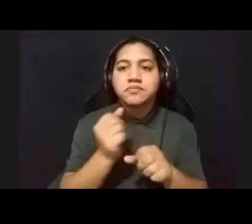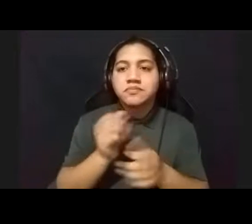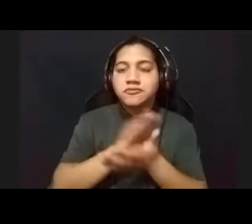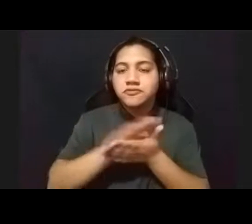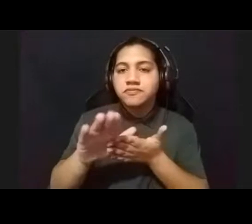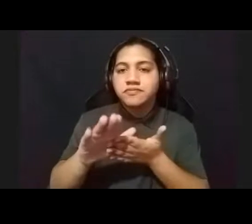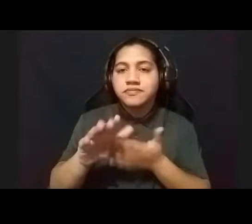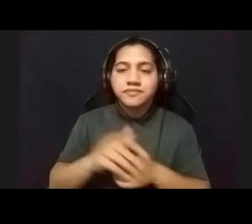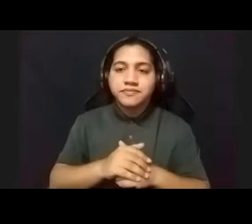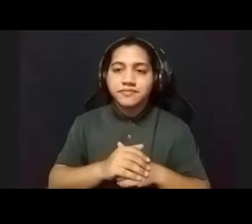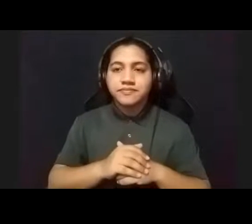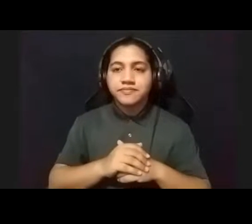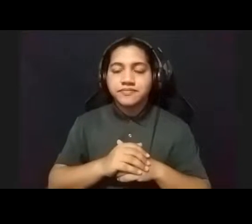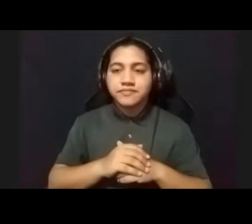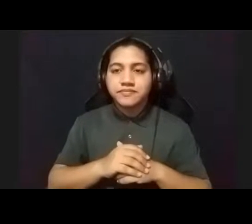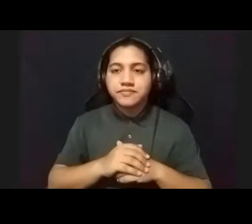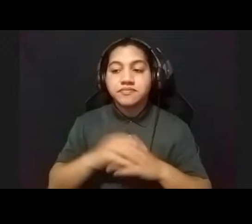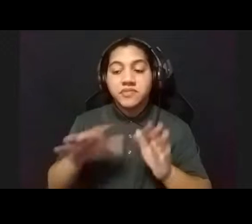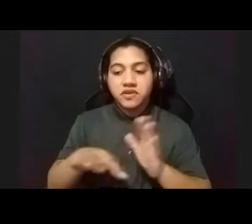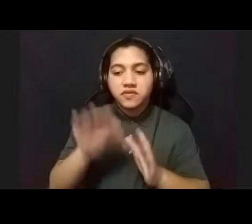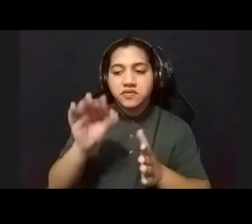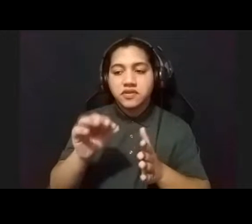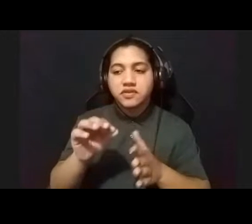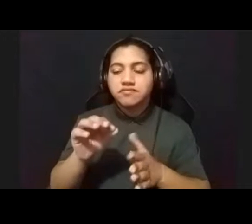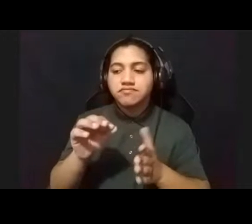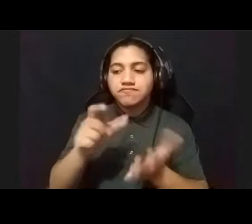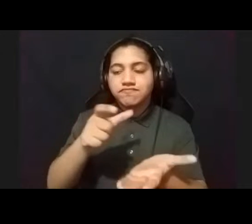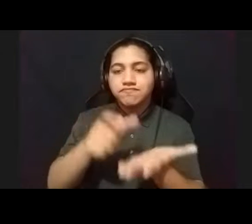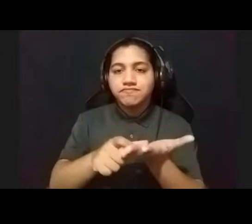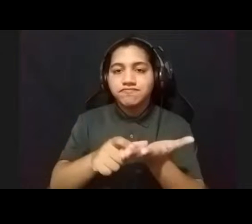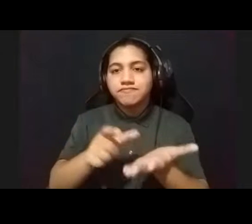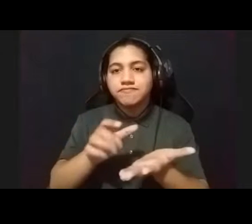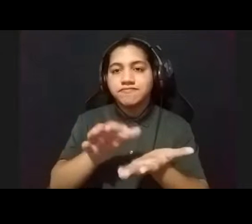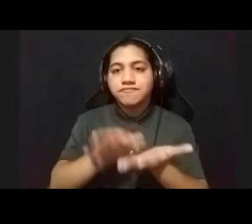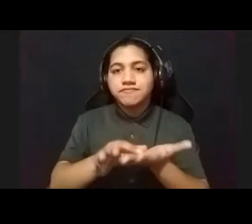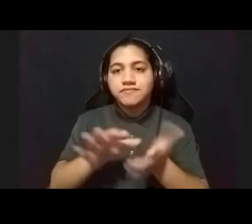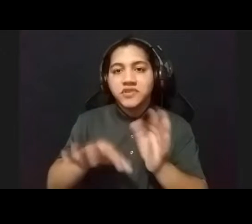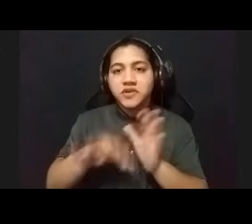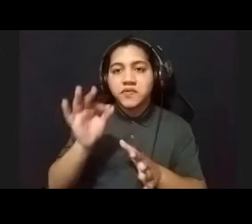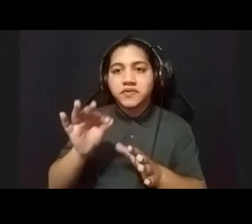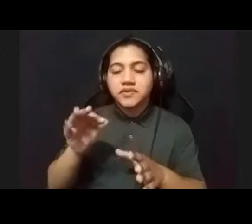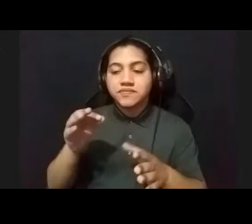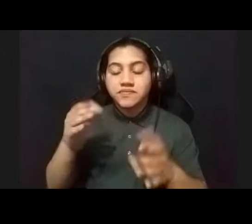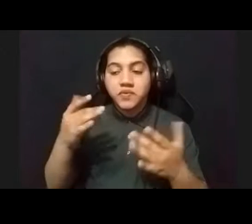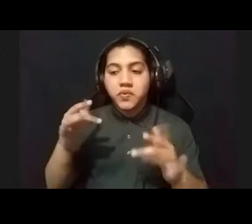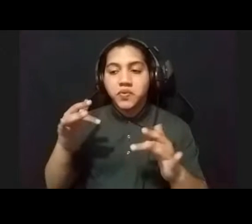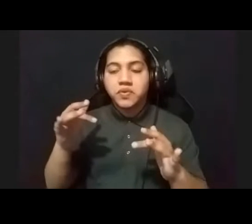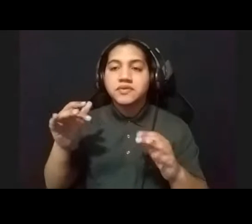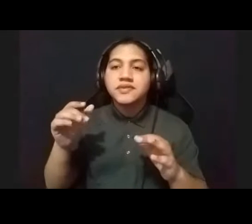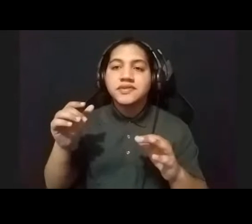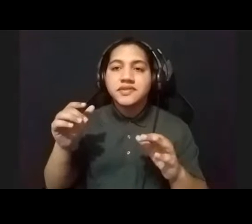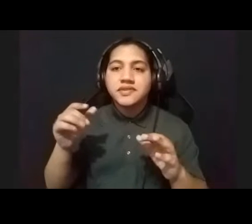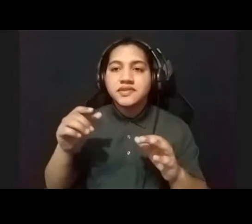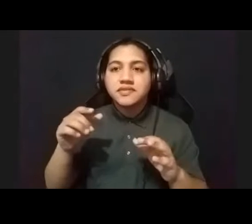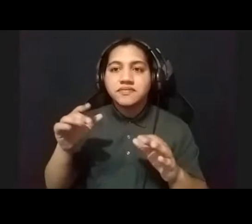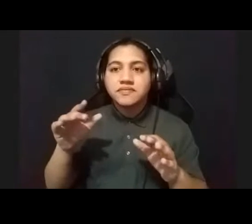y que al encontrar una moneda encuentra un tesoro. Ya sabemos que al encontrar la moneda, ella